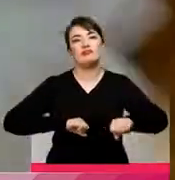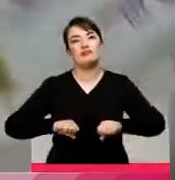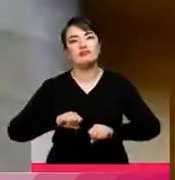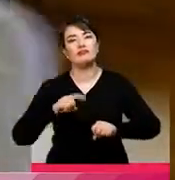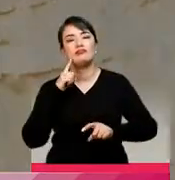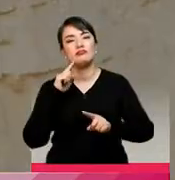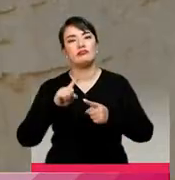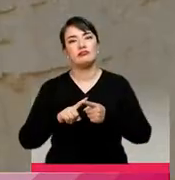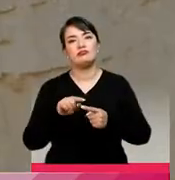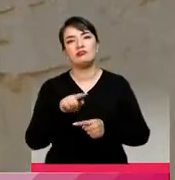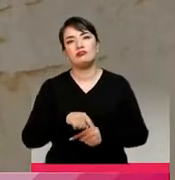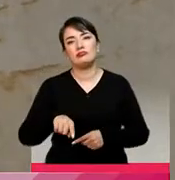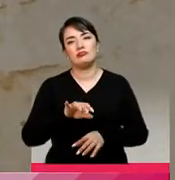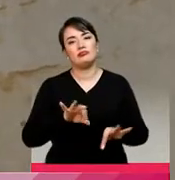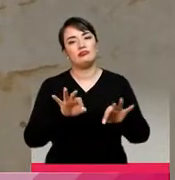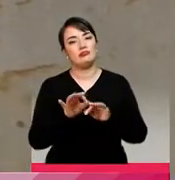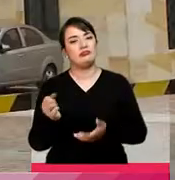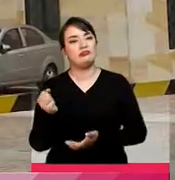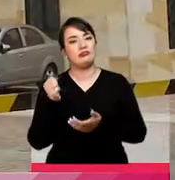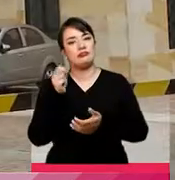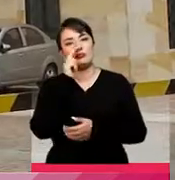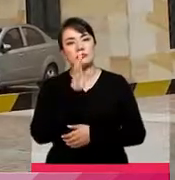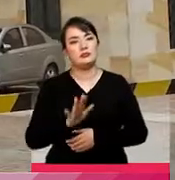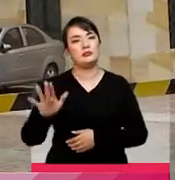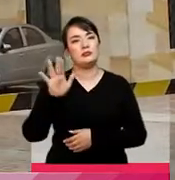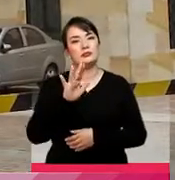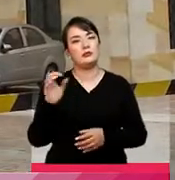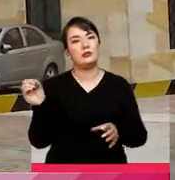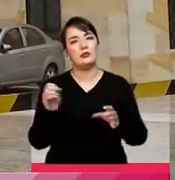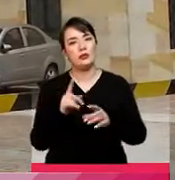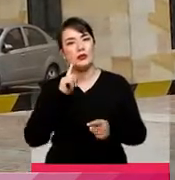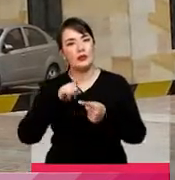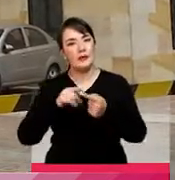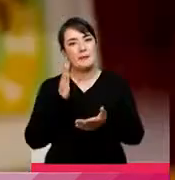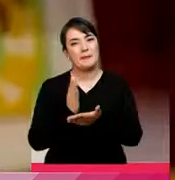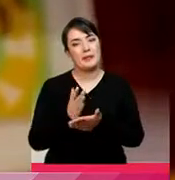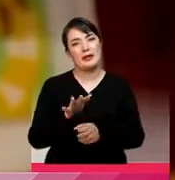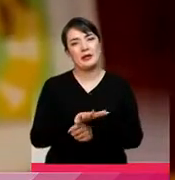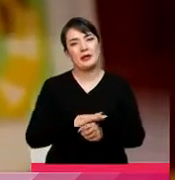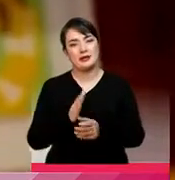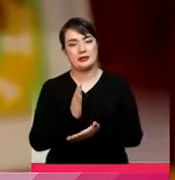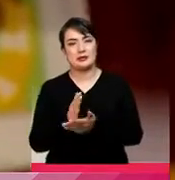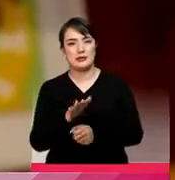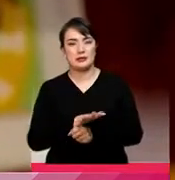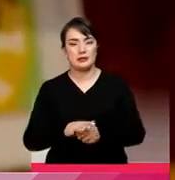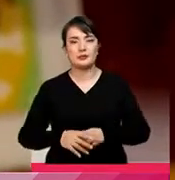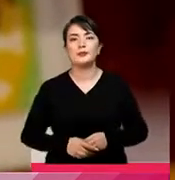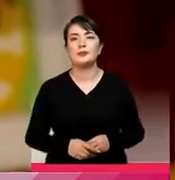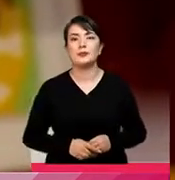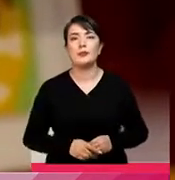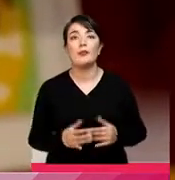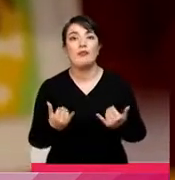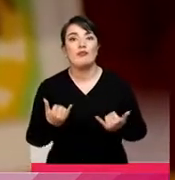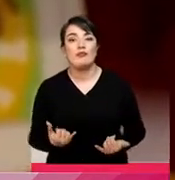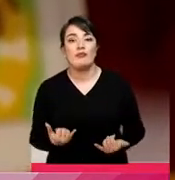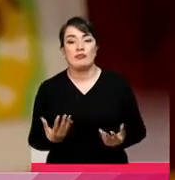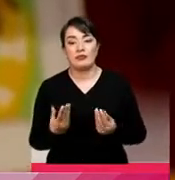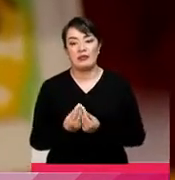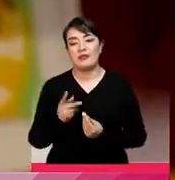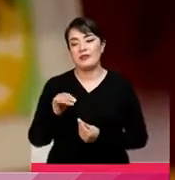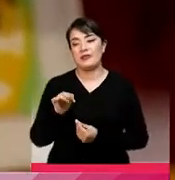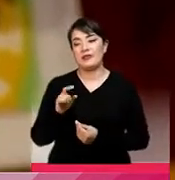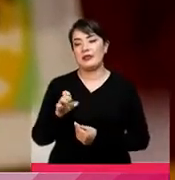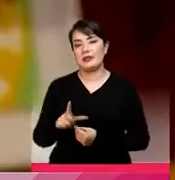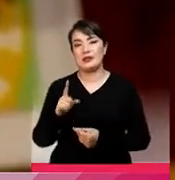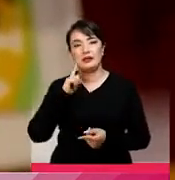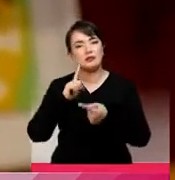tiene recursos del gobierno nacional del fondo de mitigación de emergencia es fome hasta este momento findeter como banca desarrollo territorial